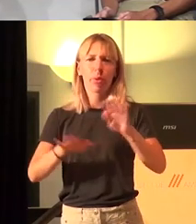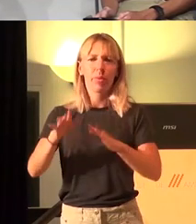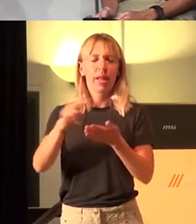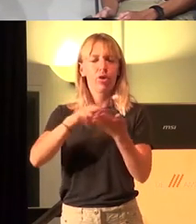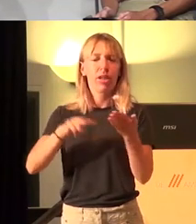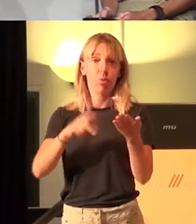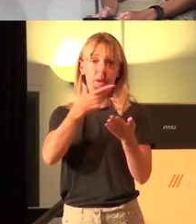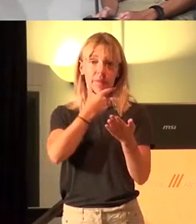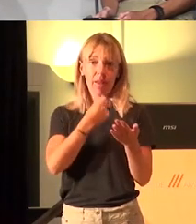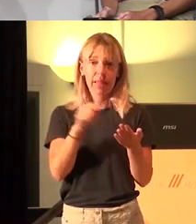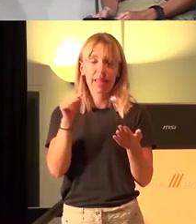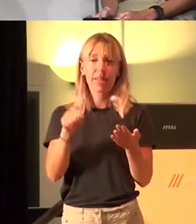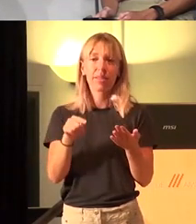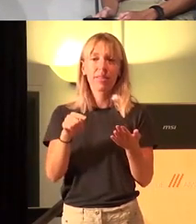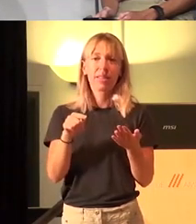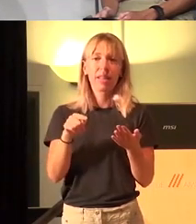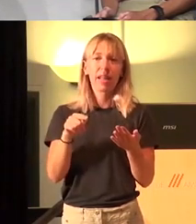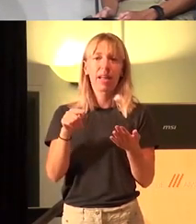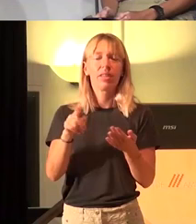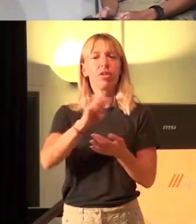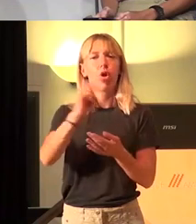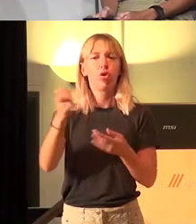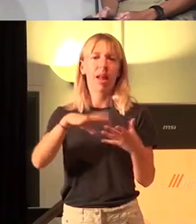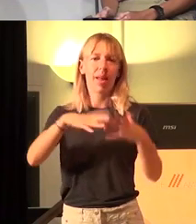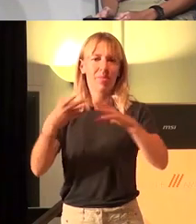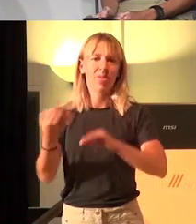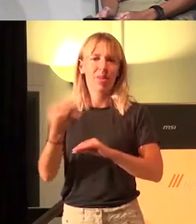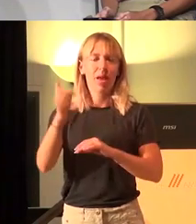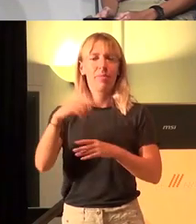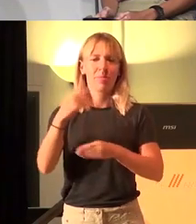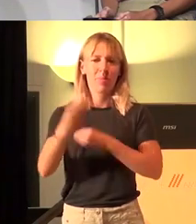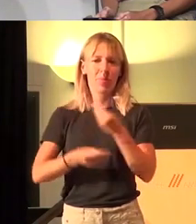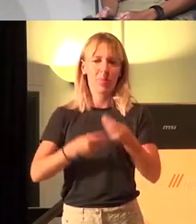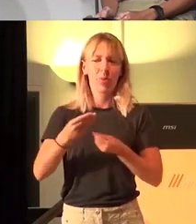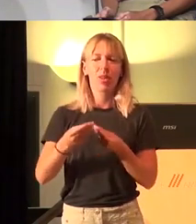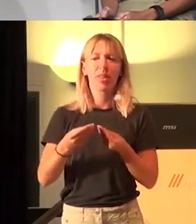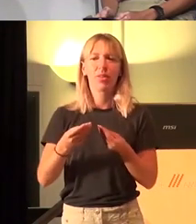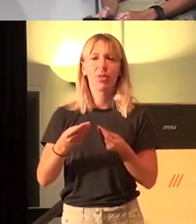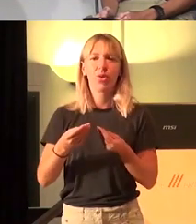lectura fácil, pues es otra de las adaptaciones que hemos realizado también